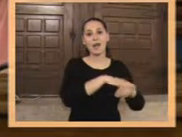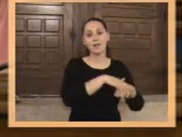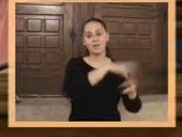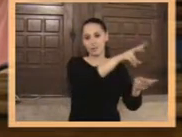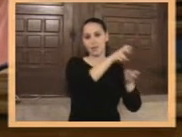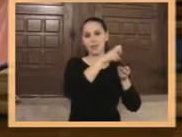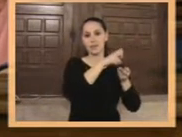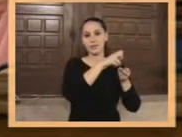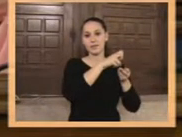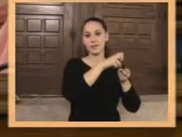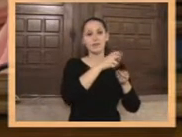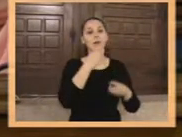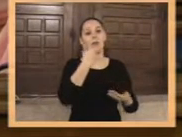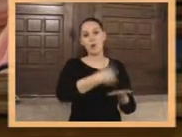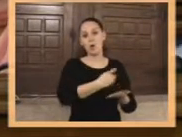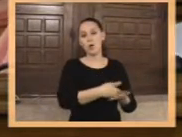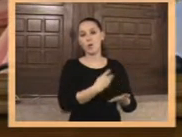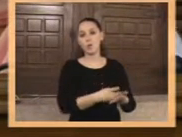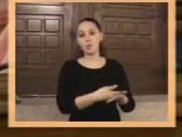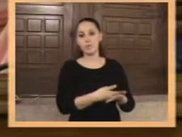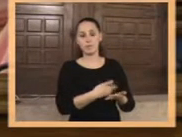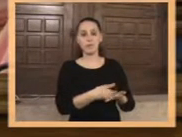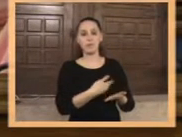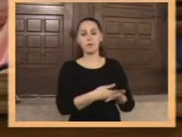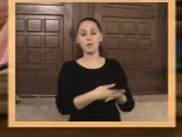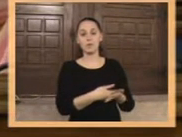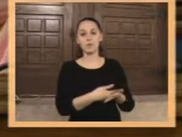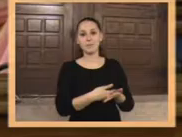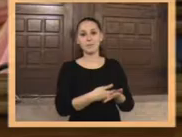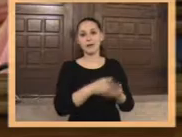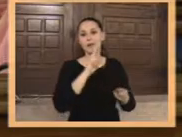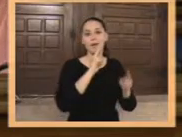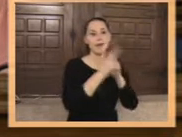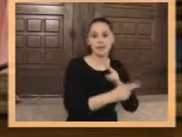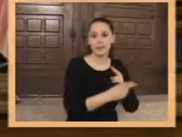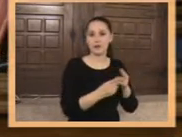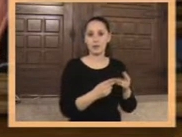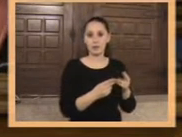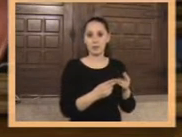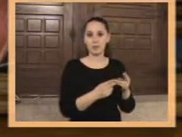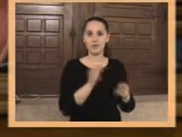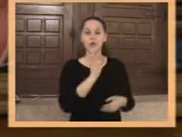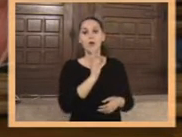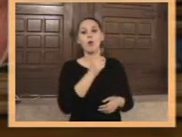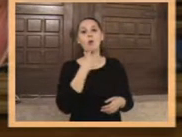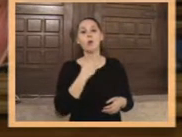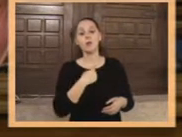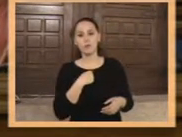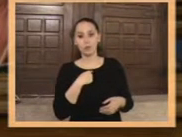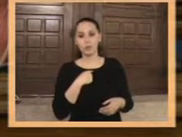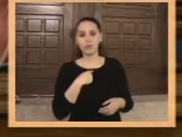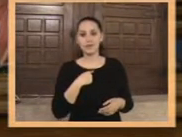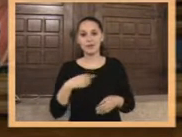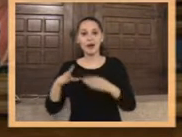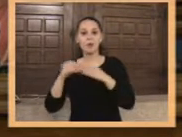era esa coletilla de decir, oye, pues nos dedicamos fundamentalmente a Archivo Municipal, pero con la posibilidad de dedicarlo a otras cosas, porque yo creo que se ha hablado